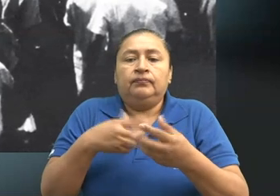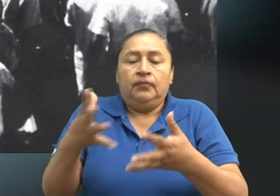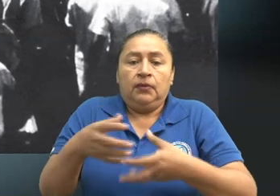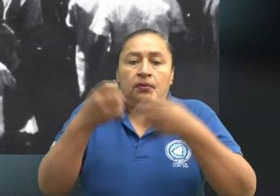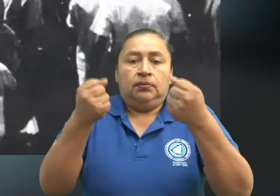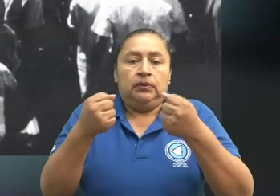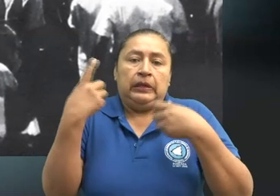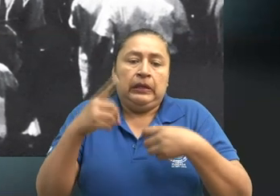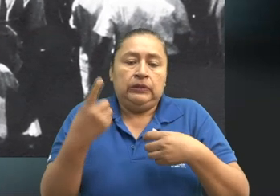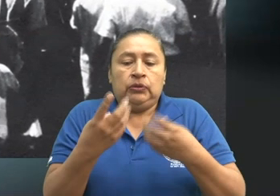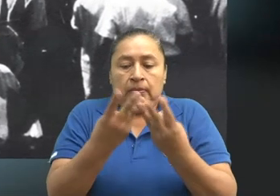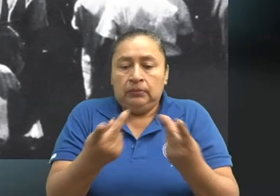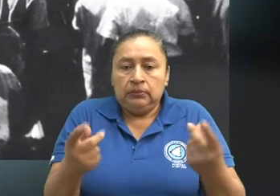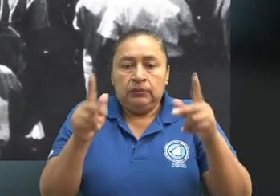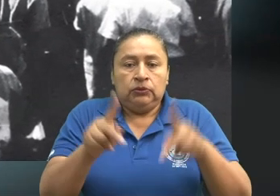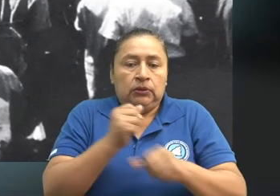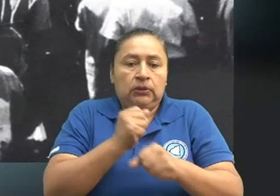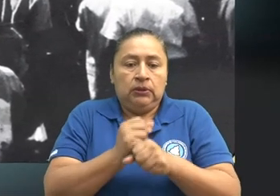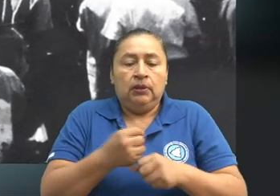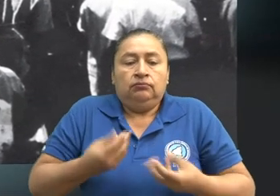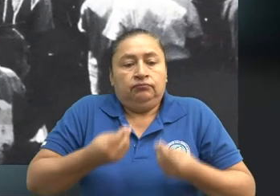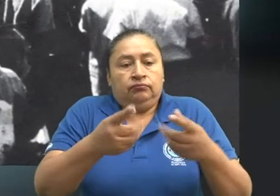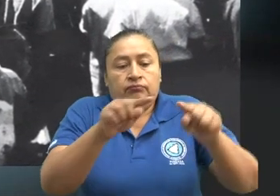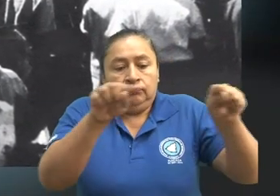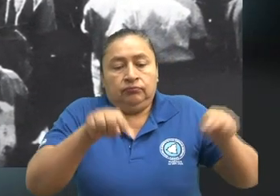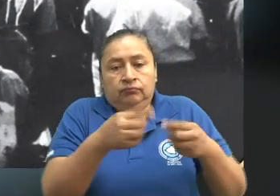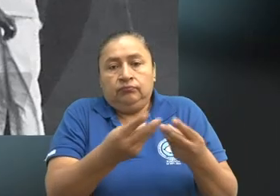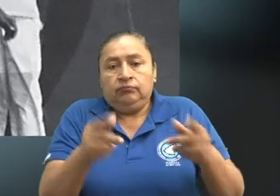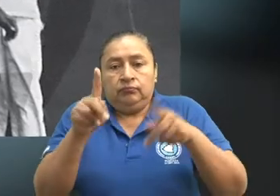los derechos de los campesinos, la tierra para los campesinos,